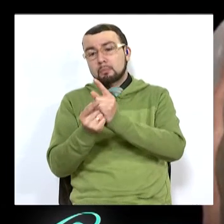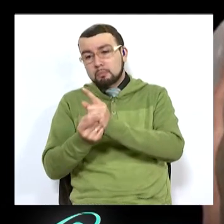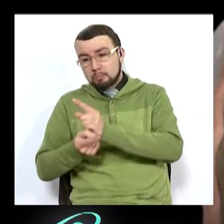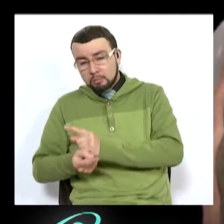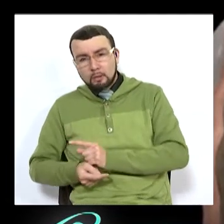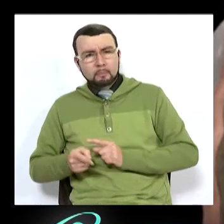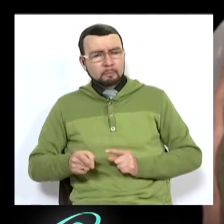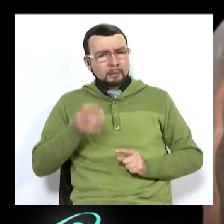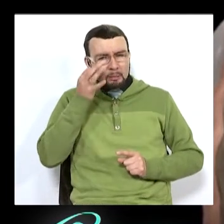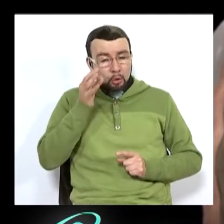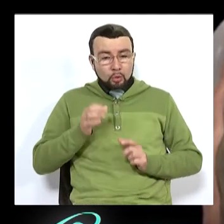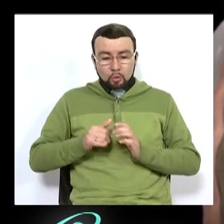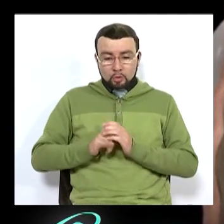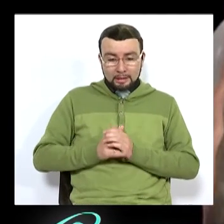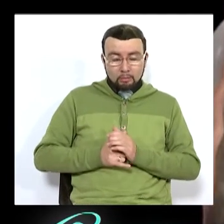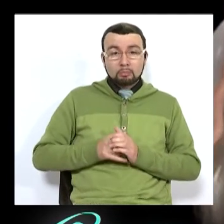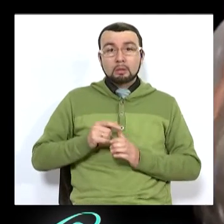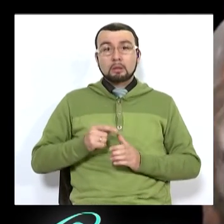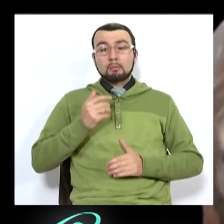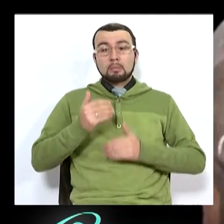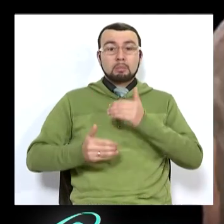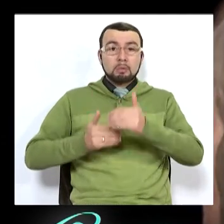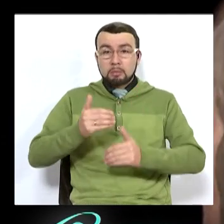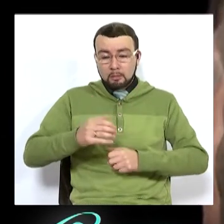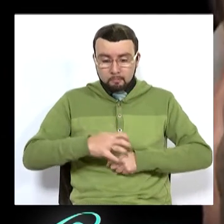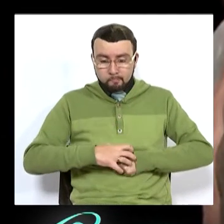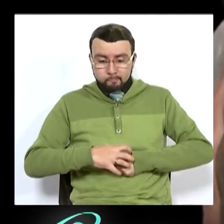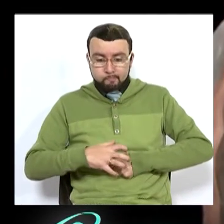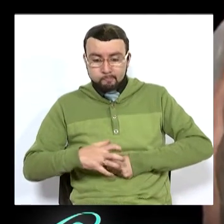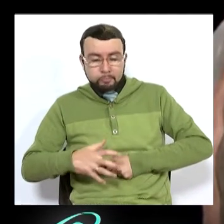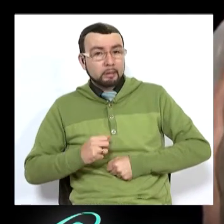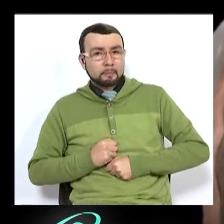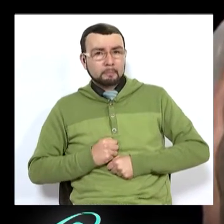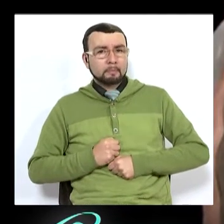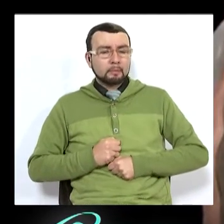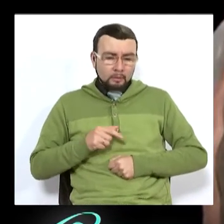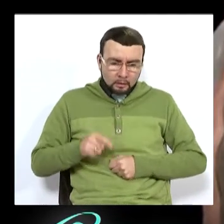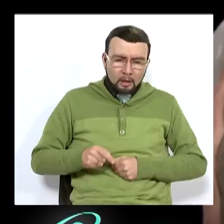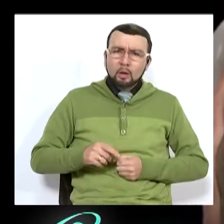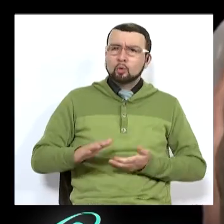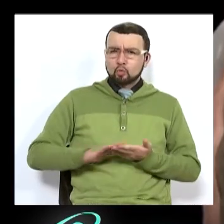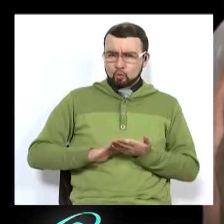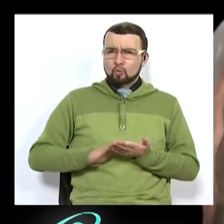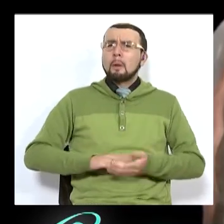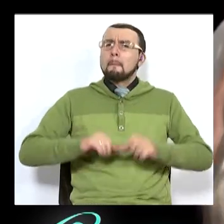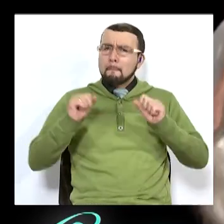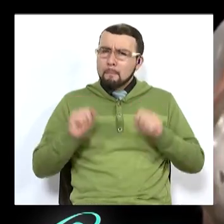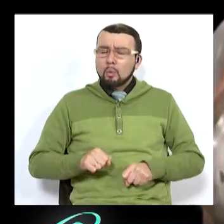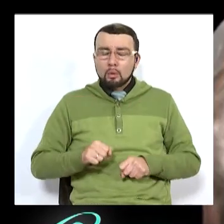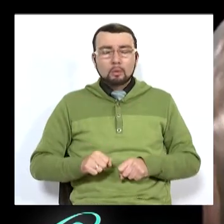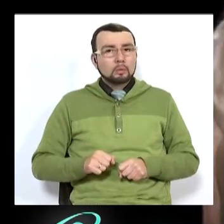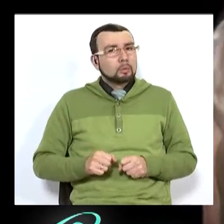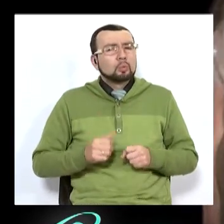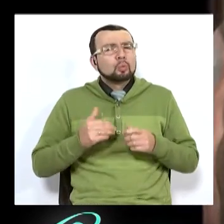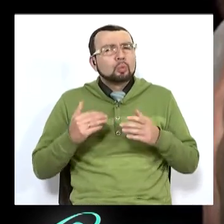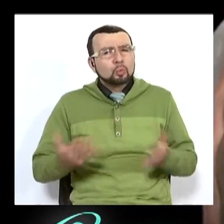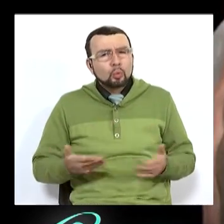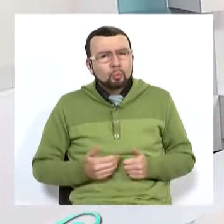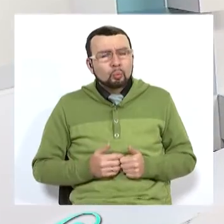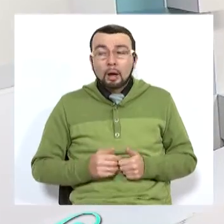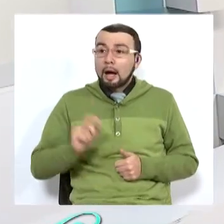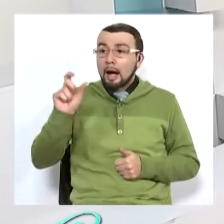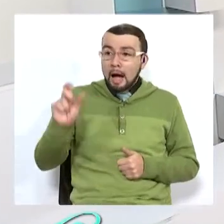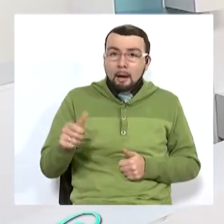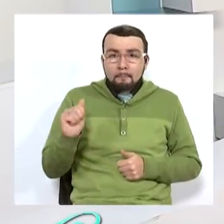células patológicas de tipo tumoral. Una metaplasia es reversible en el momento en el cual la persona